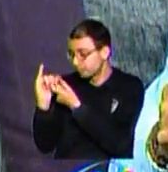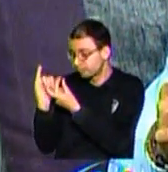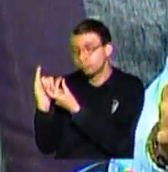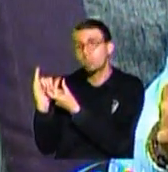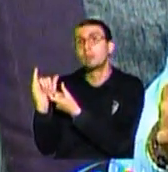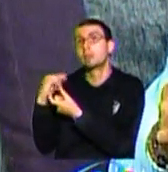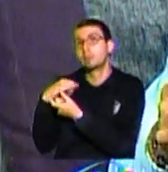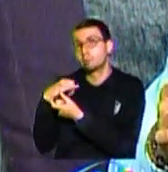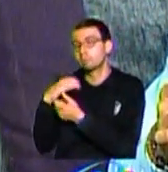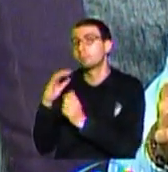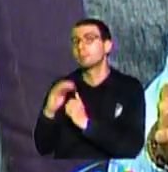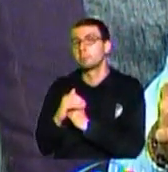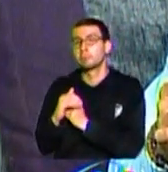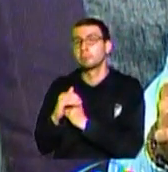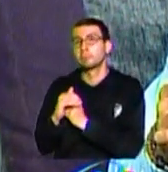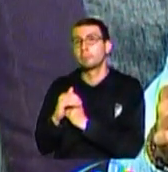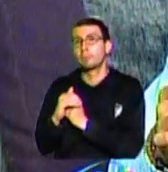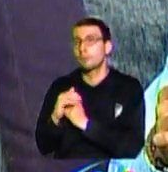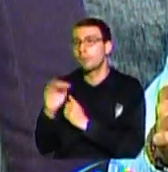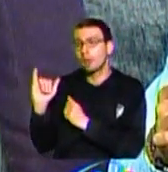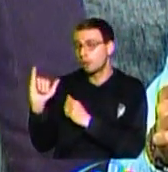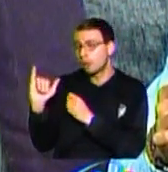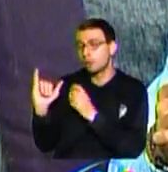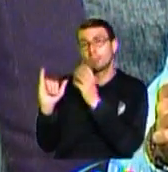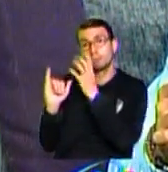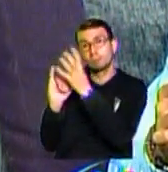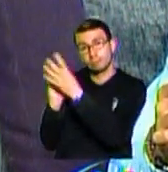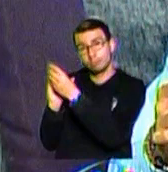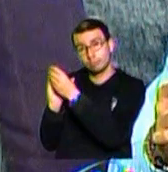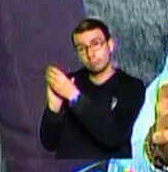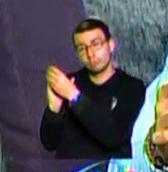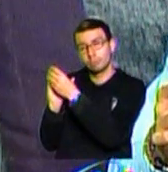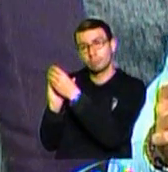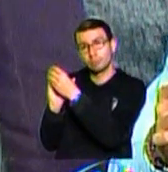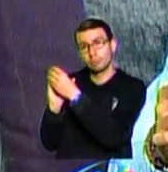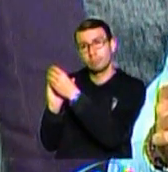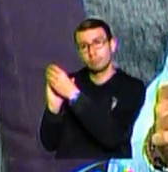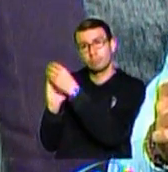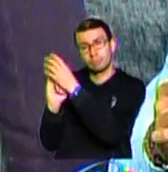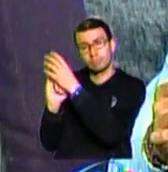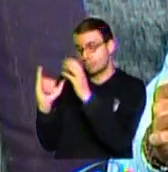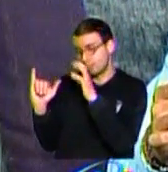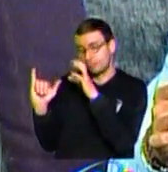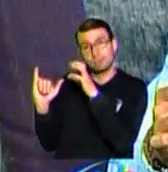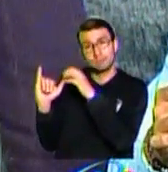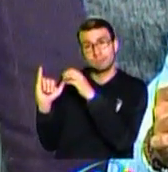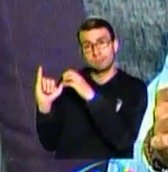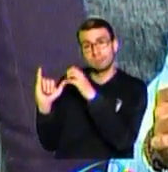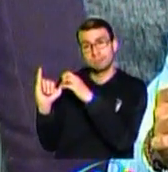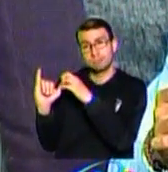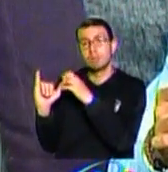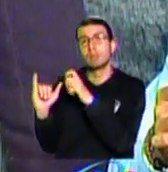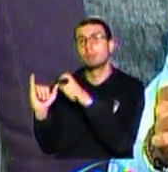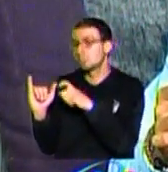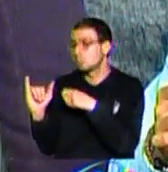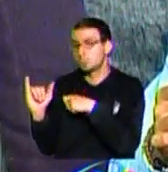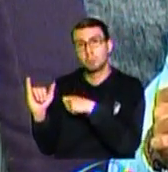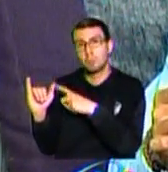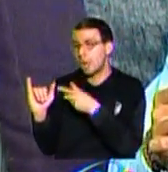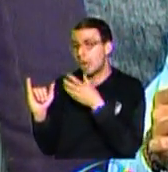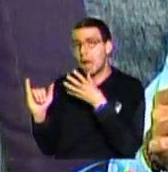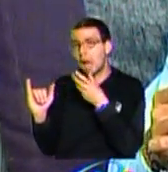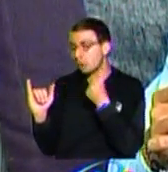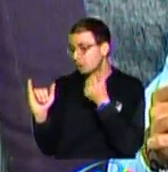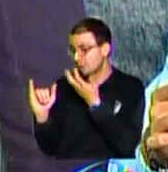de fondo, digamos. El ovario izquierdo es con densidad y diámetros normales, el fondo de saco de Douglas sin líquido libre ni